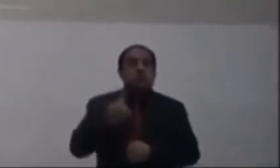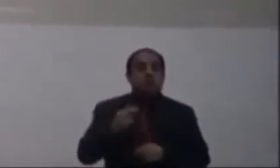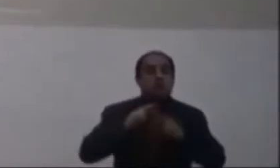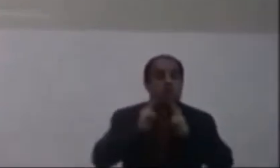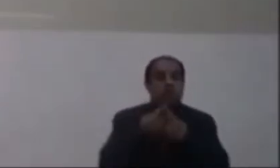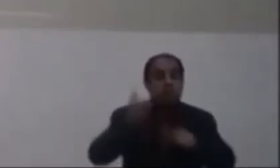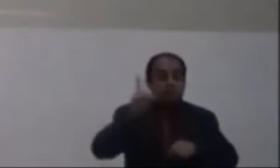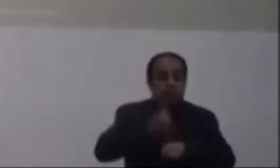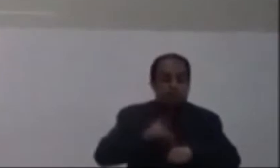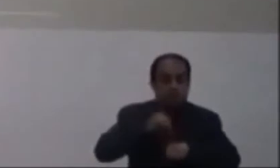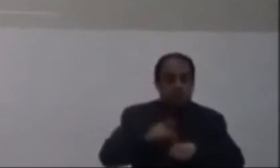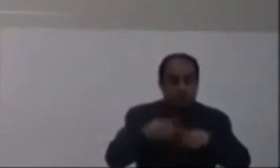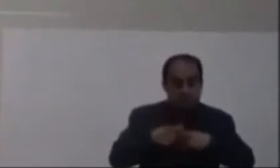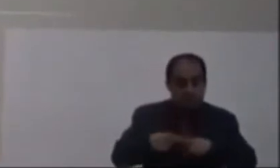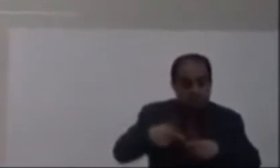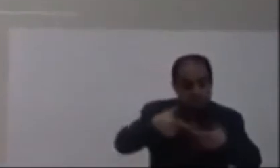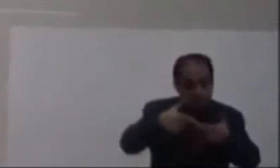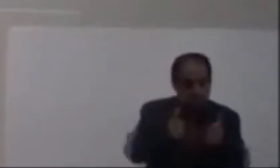con distintos grupos